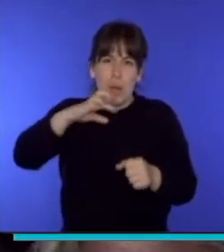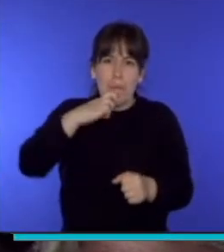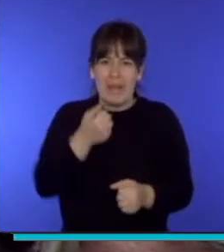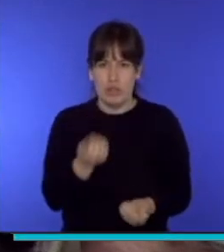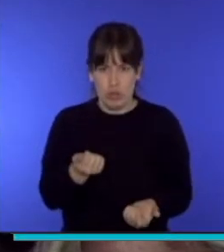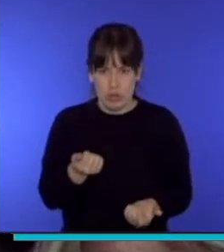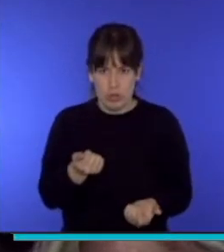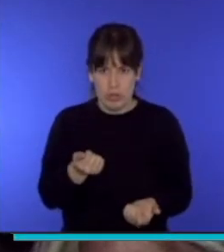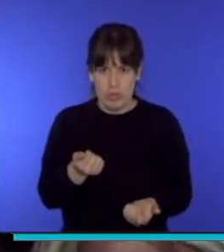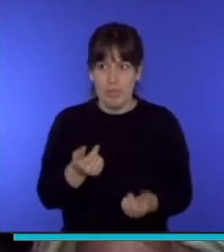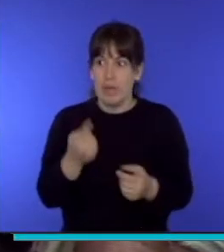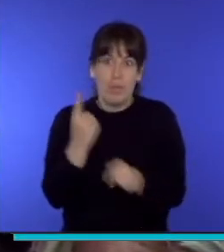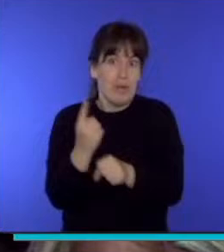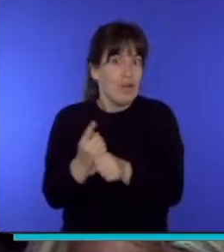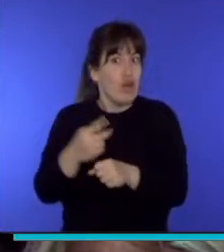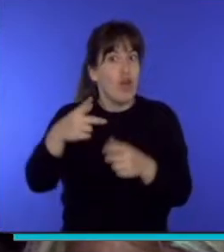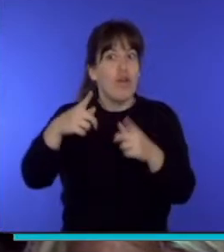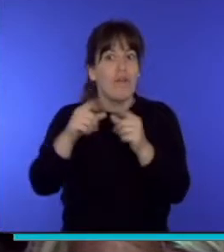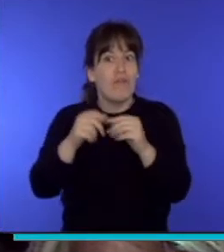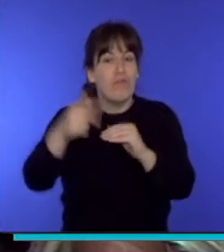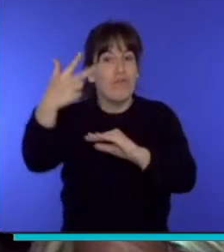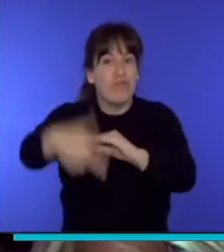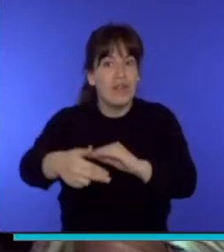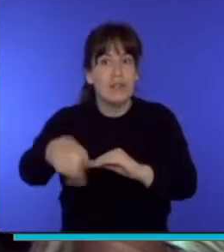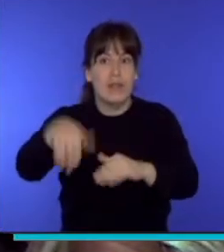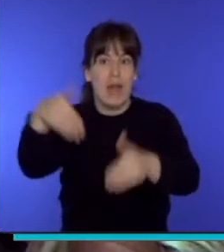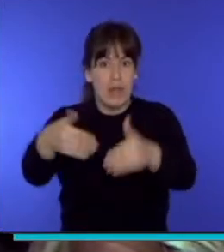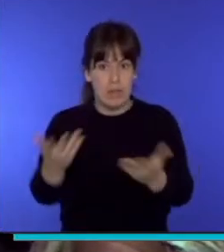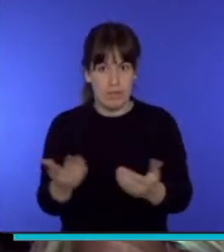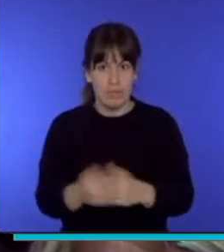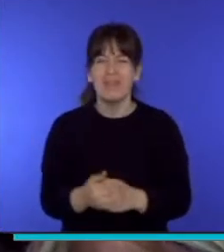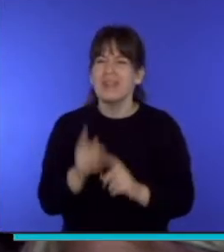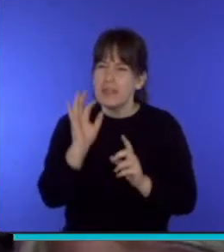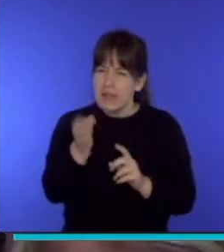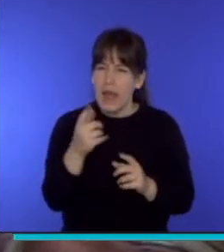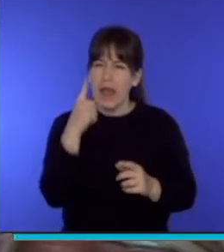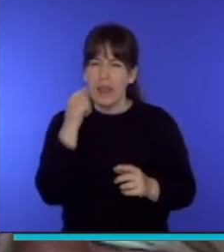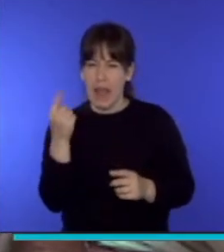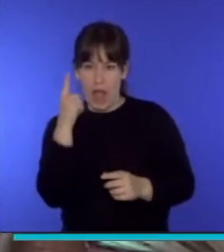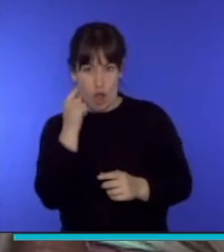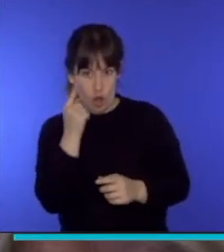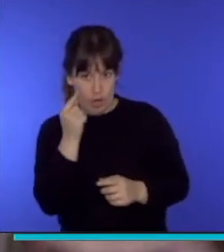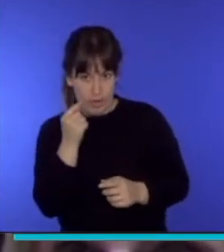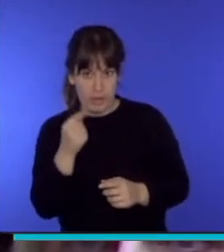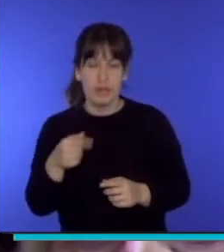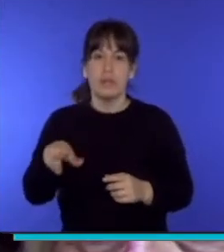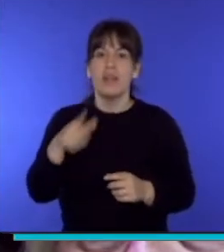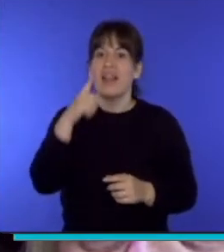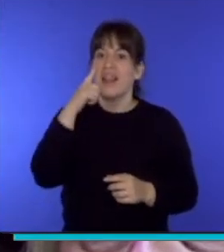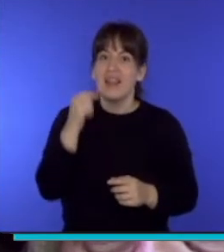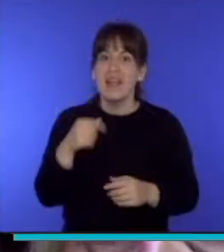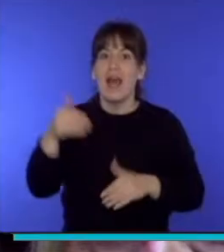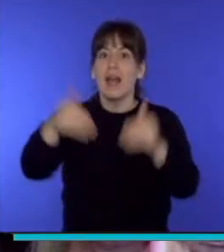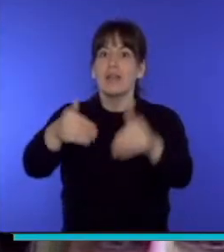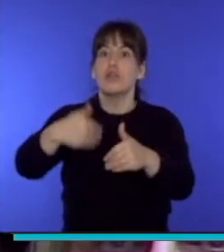Y ¿sabe qué día, señor presidente, fijó el gobernador la fecha de elecciones?